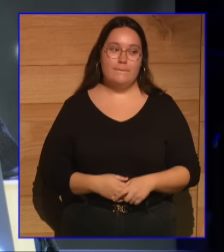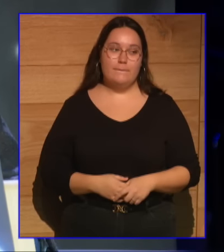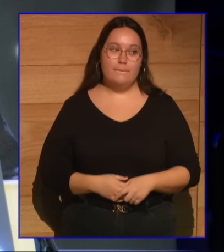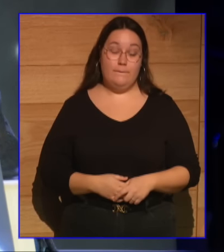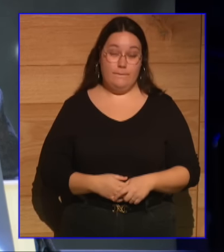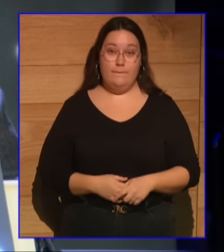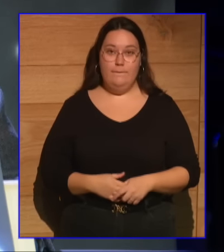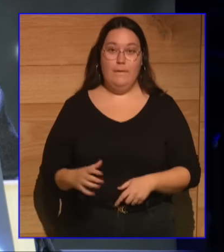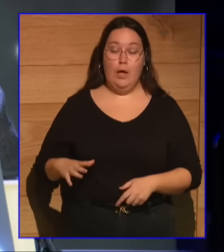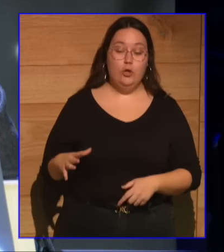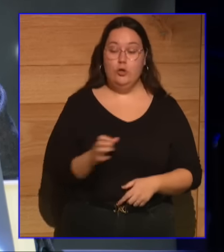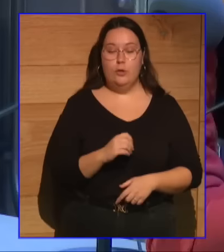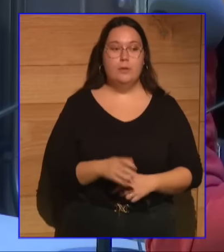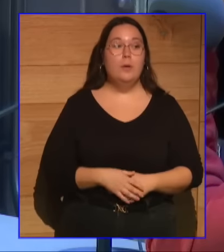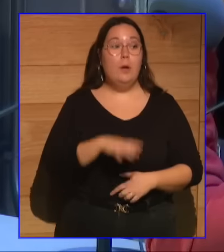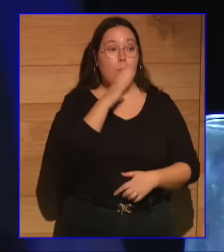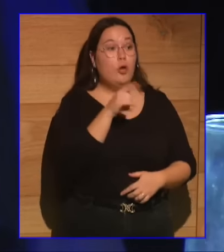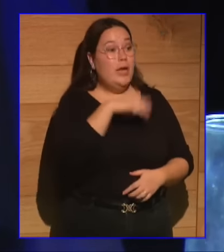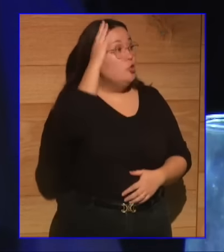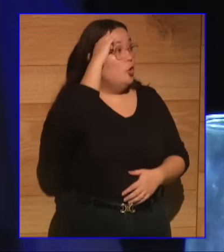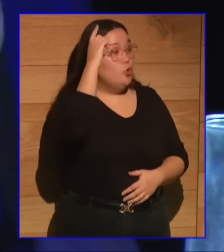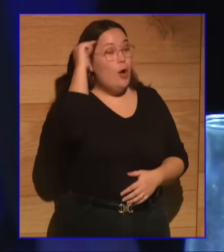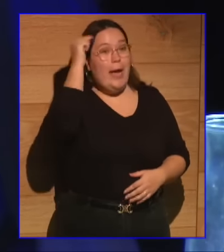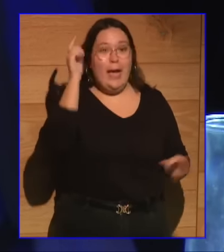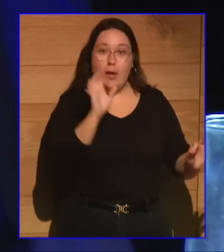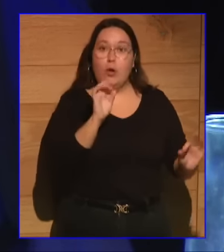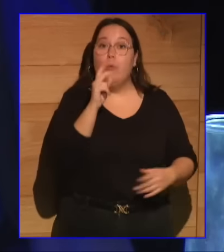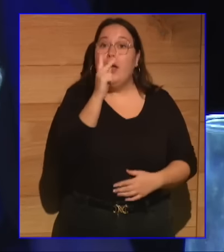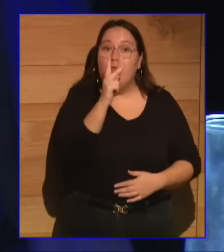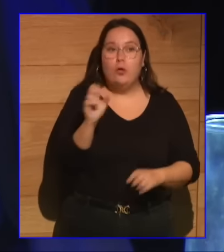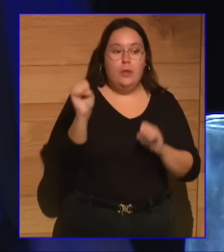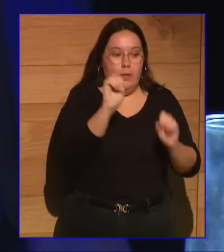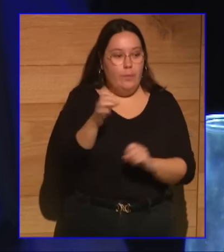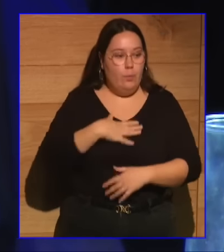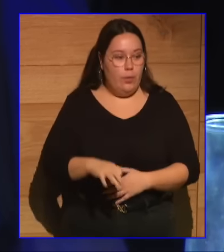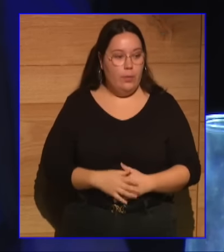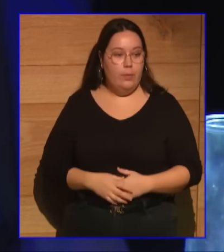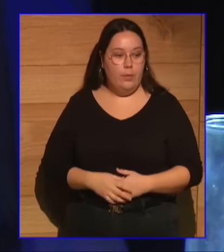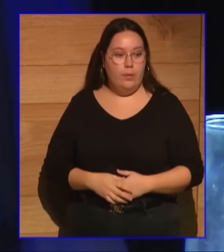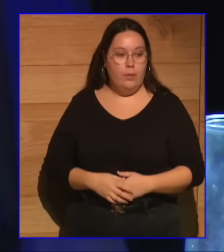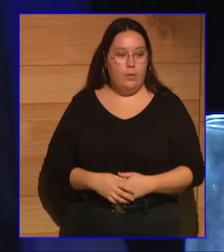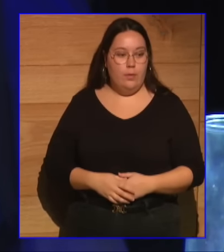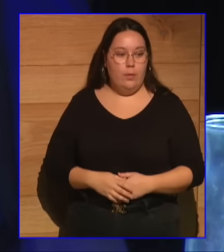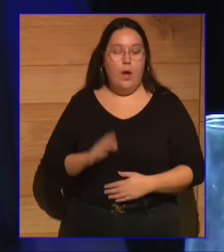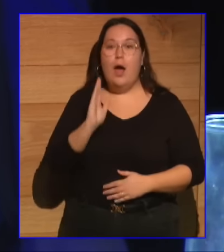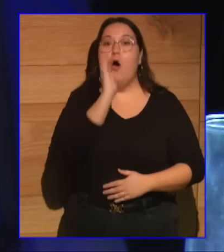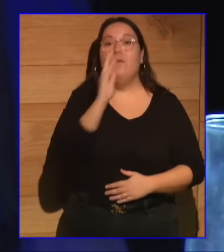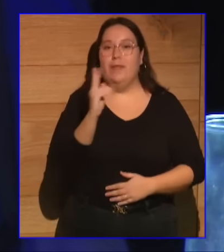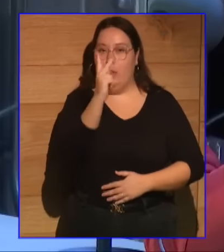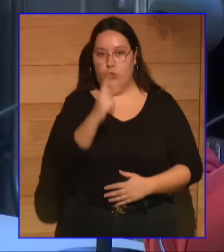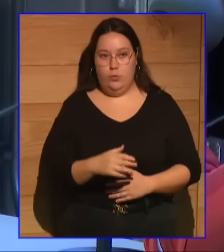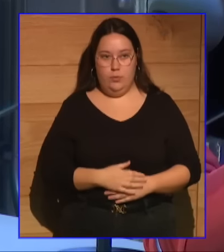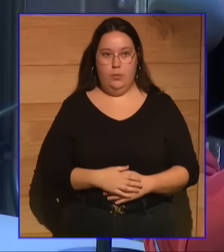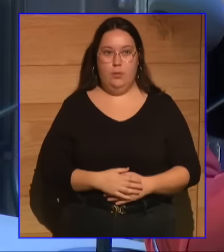Lo que hacemos todos los escritores cuando alguien Por se nos acerca... Por eso es un genio, porque ha conseguido ofender a dos. De uno ha conseguido ofender a